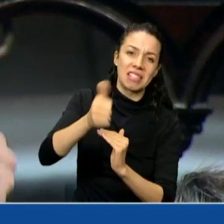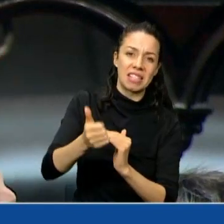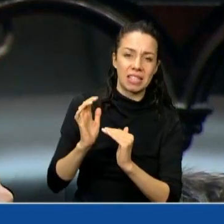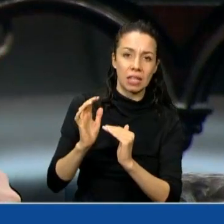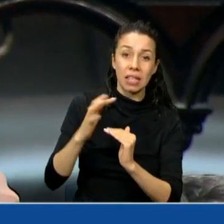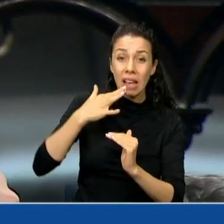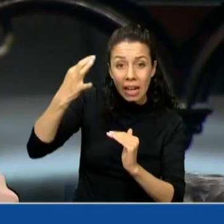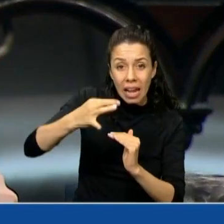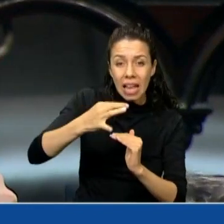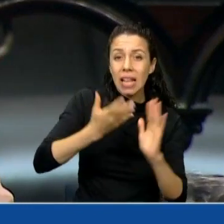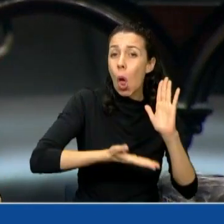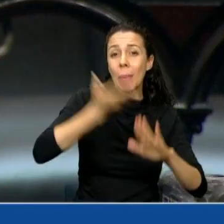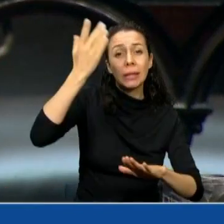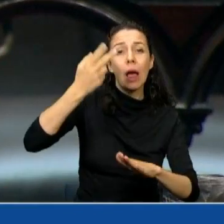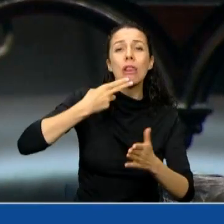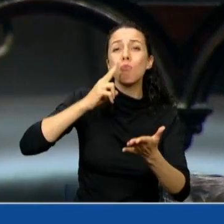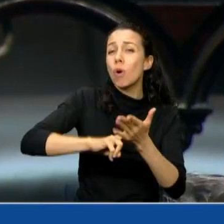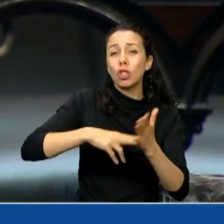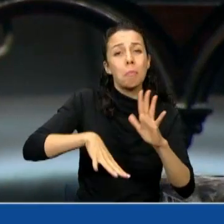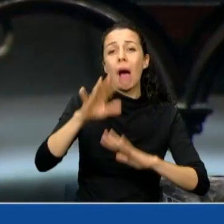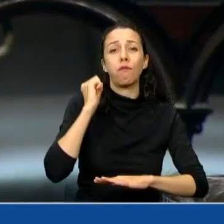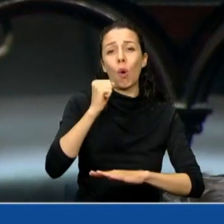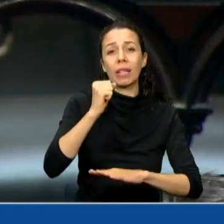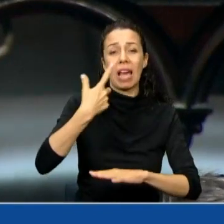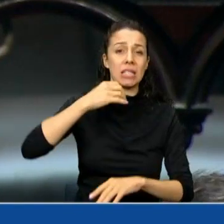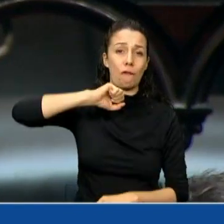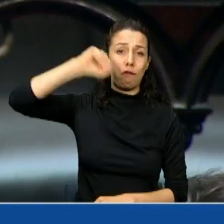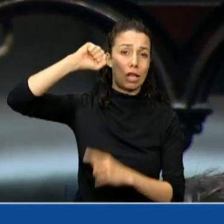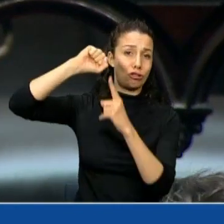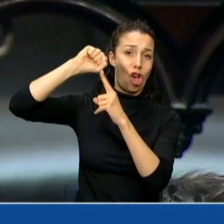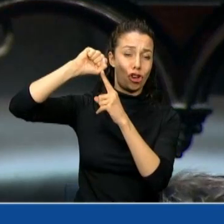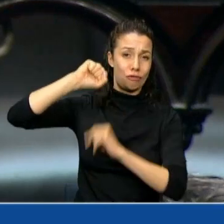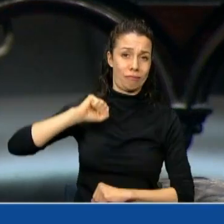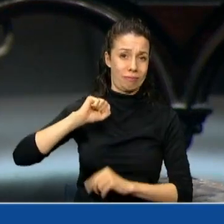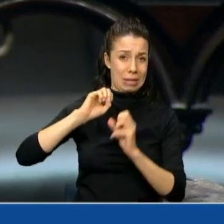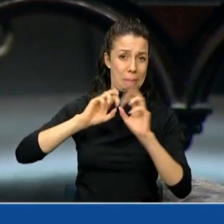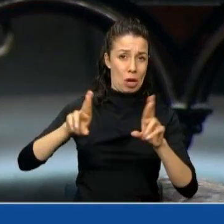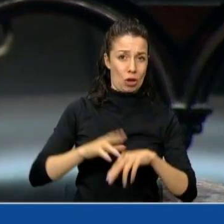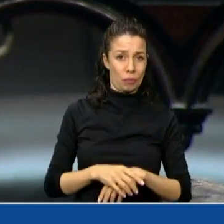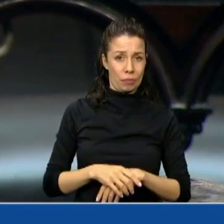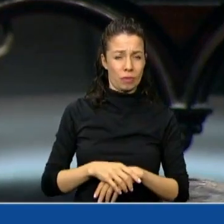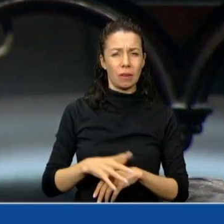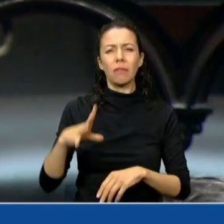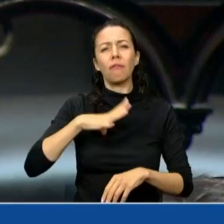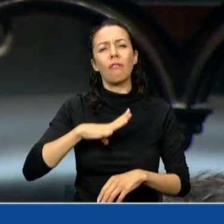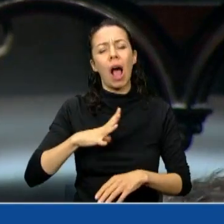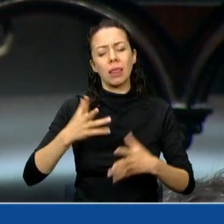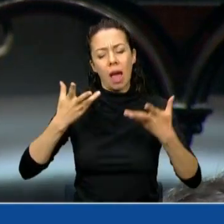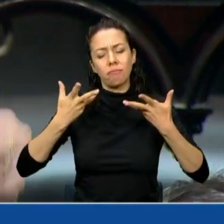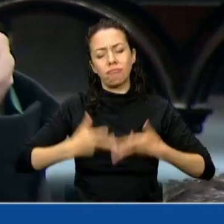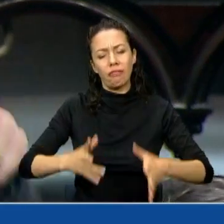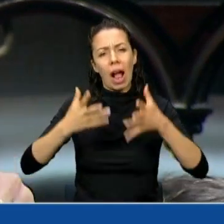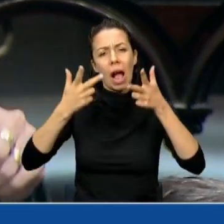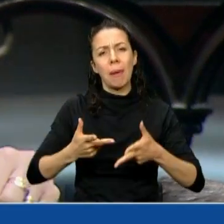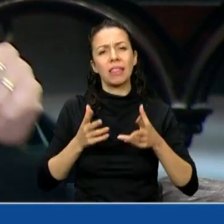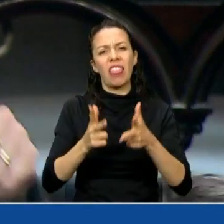de los impuestos, el impuesto inflacionario. Ni la mínima honestidad intelectual tienen de decirlo con todas las letras.